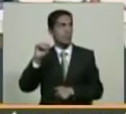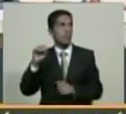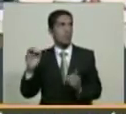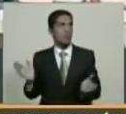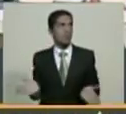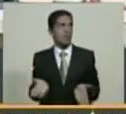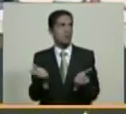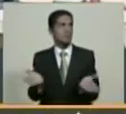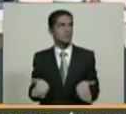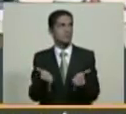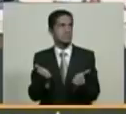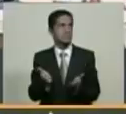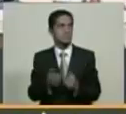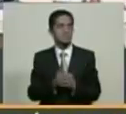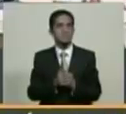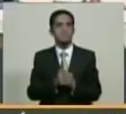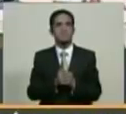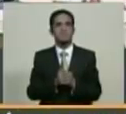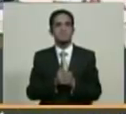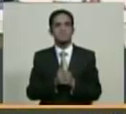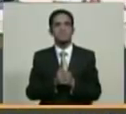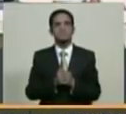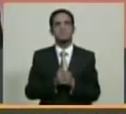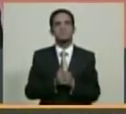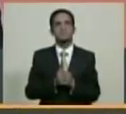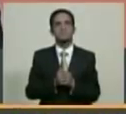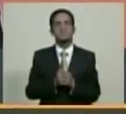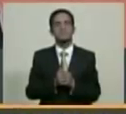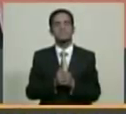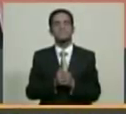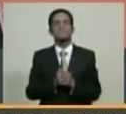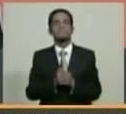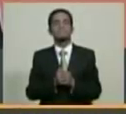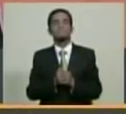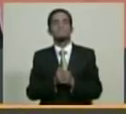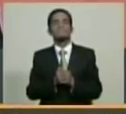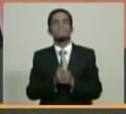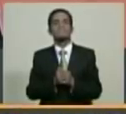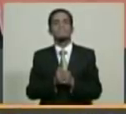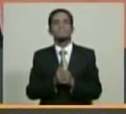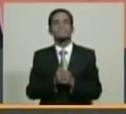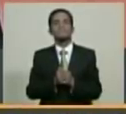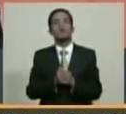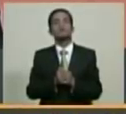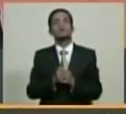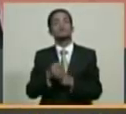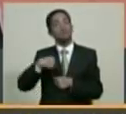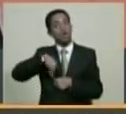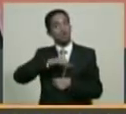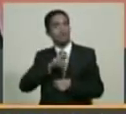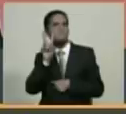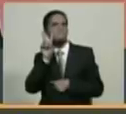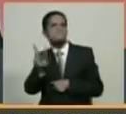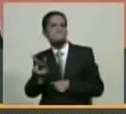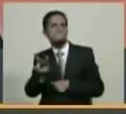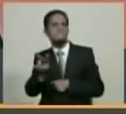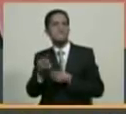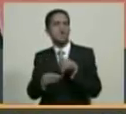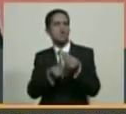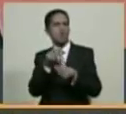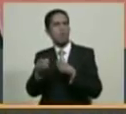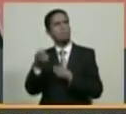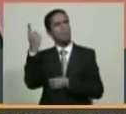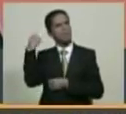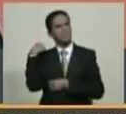virtuosa, ganar, ganar, ganar, ganar. Y hemos visto cómo el día de